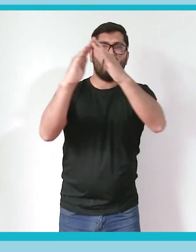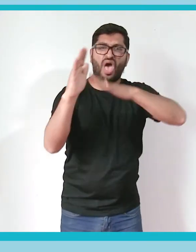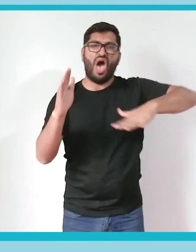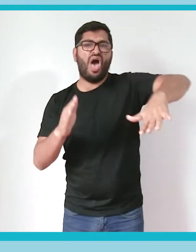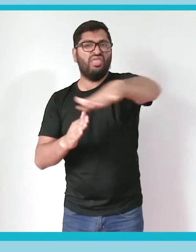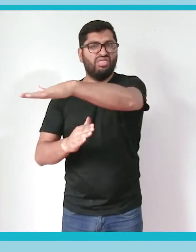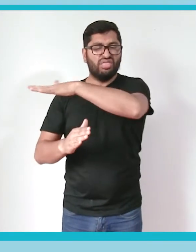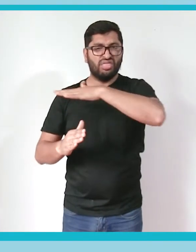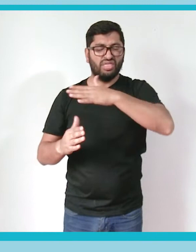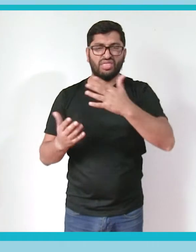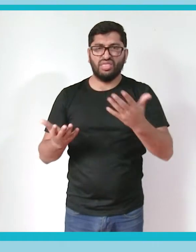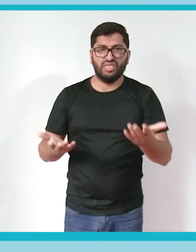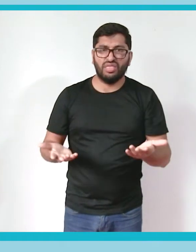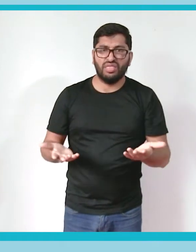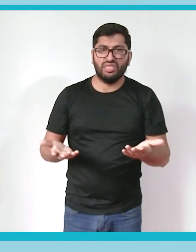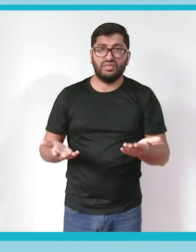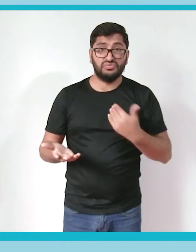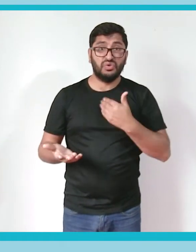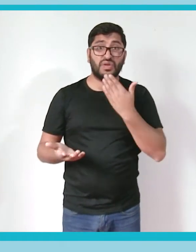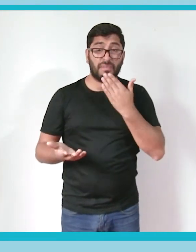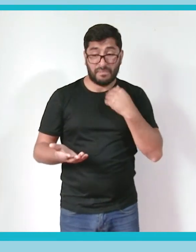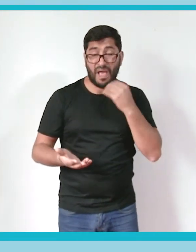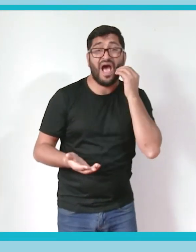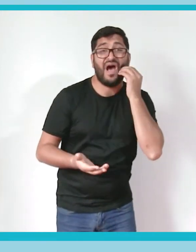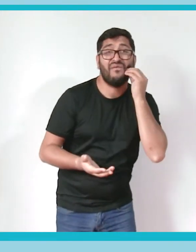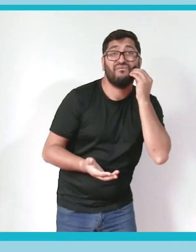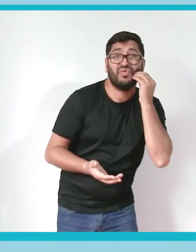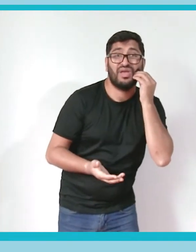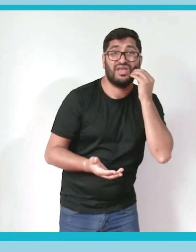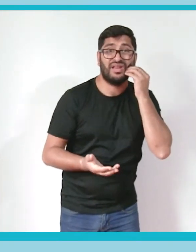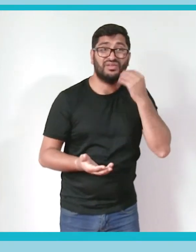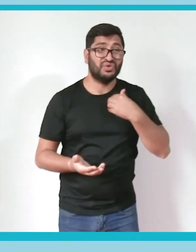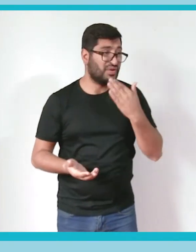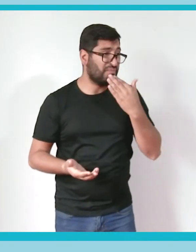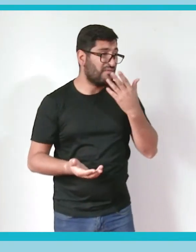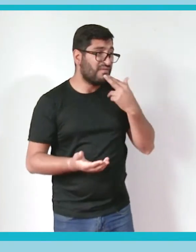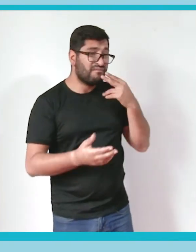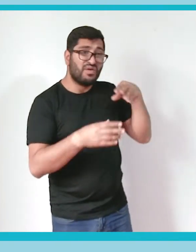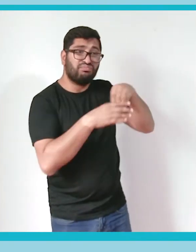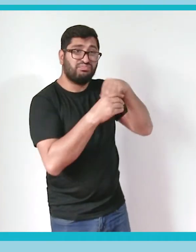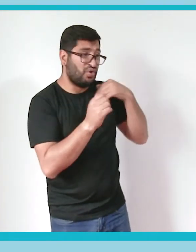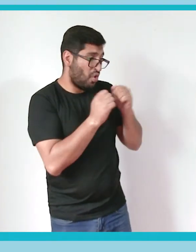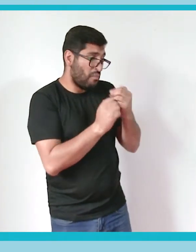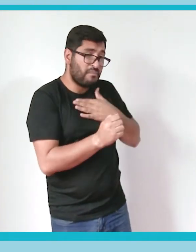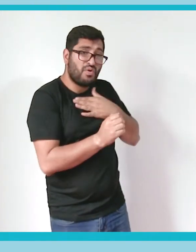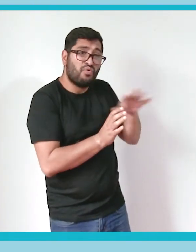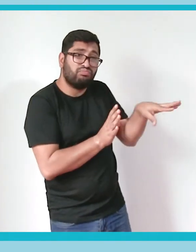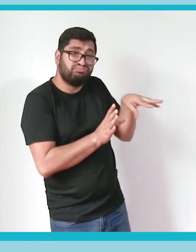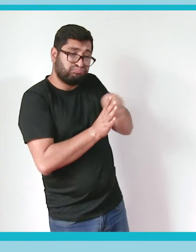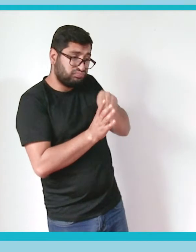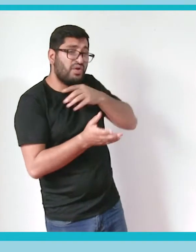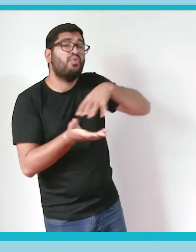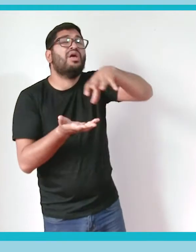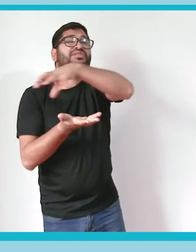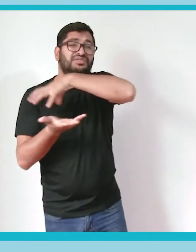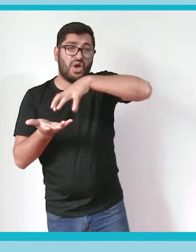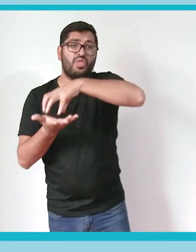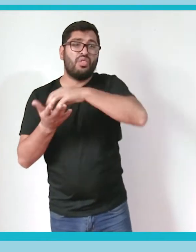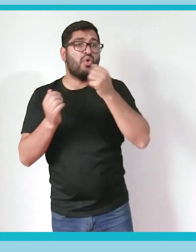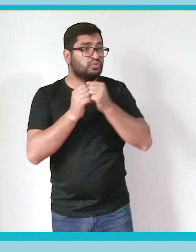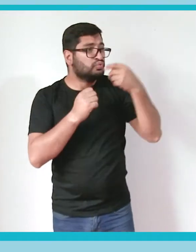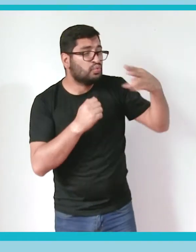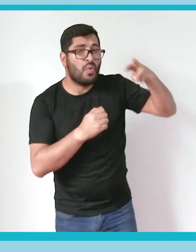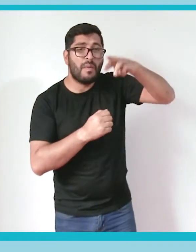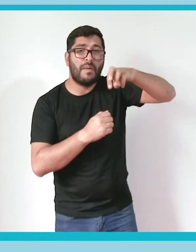mis nietos, mis nietas, ya no están conmigo. Están